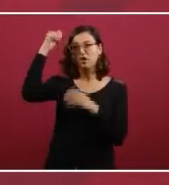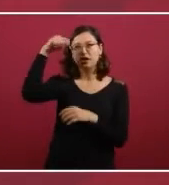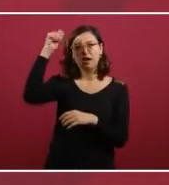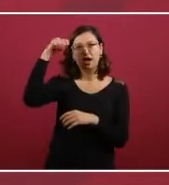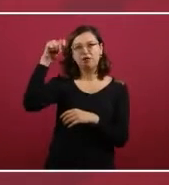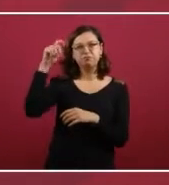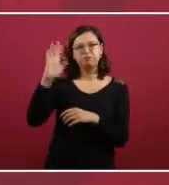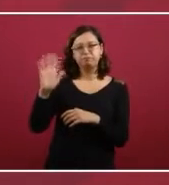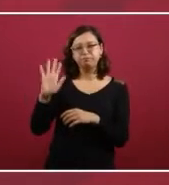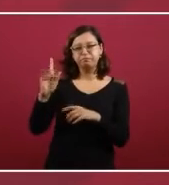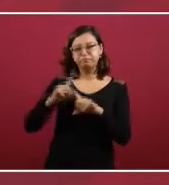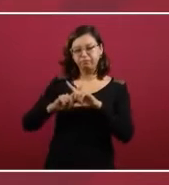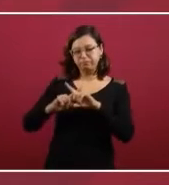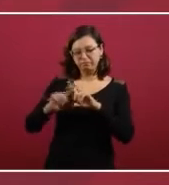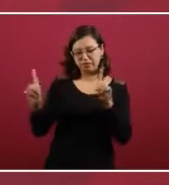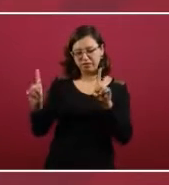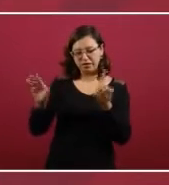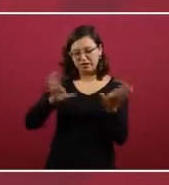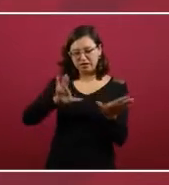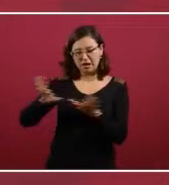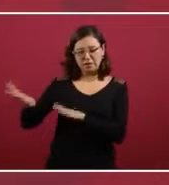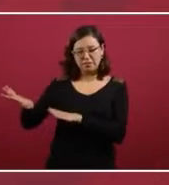debe siempre